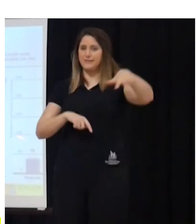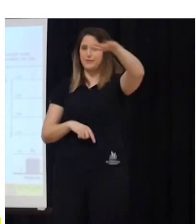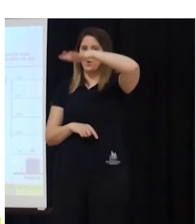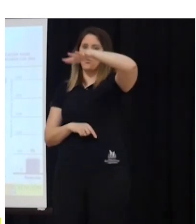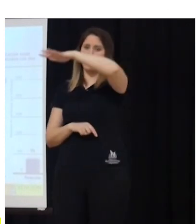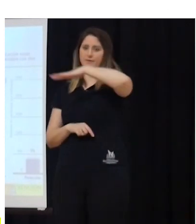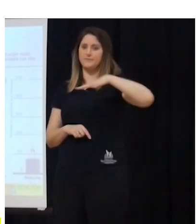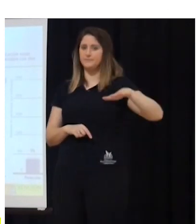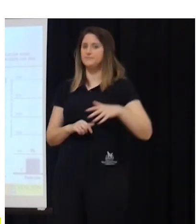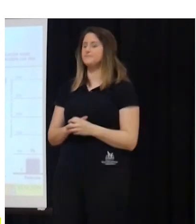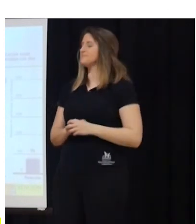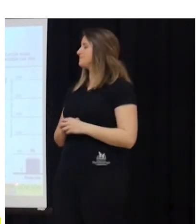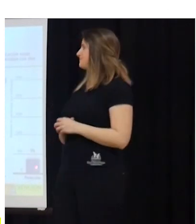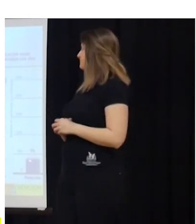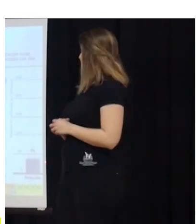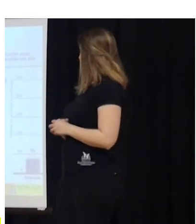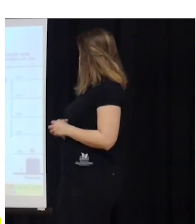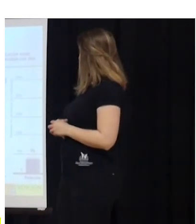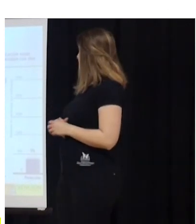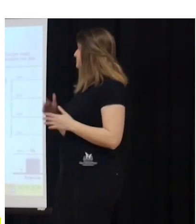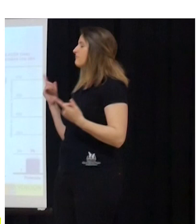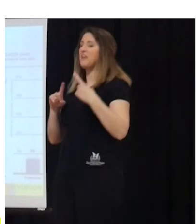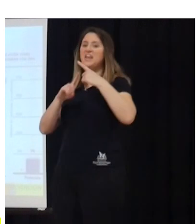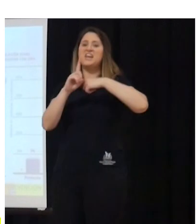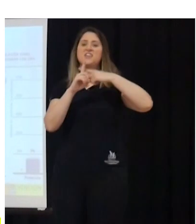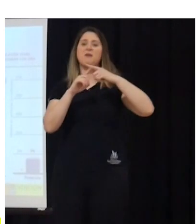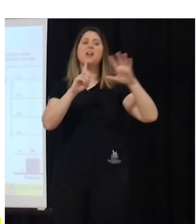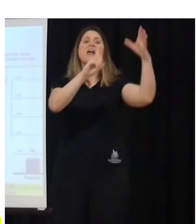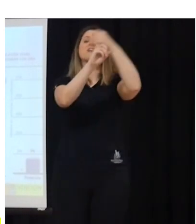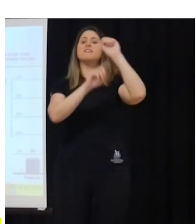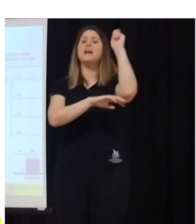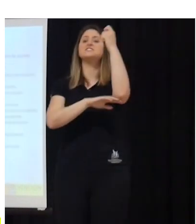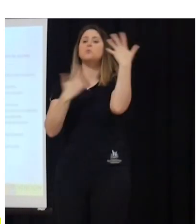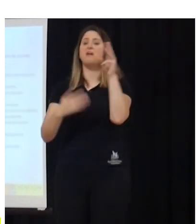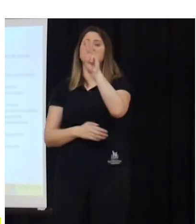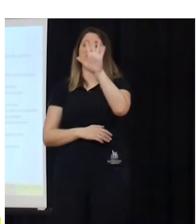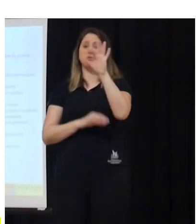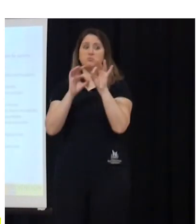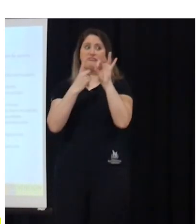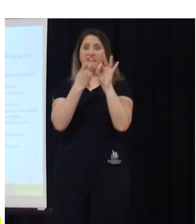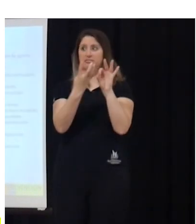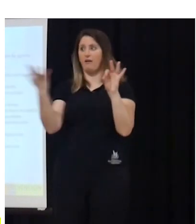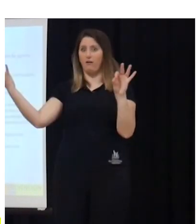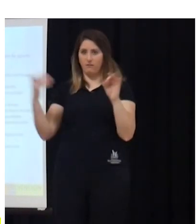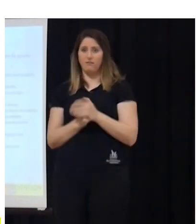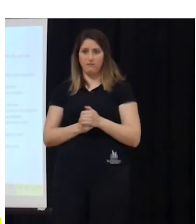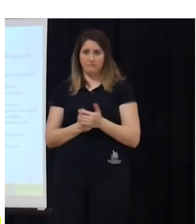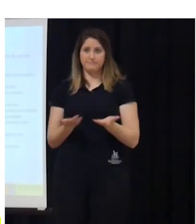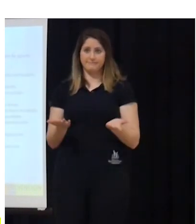Nivel de éxito alcanzado, pues una ridiculez de un 5%, queda mucho trabajo por realizar. El siguiente